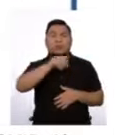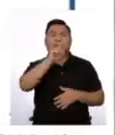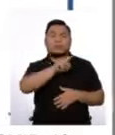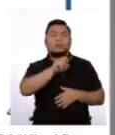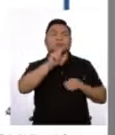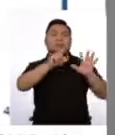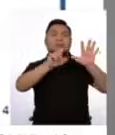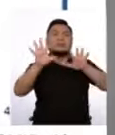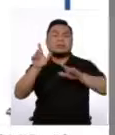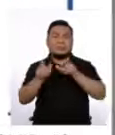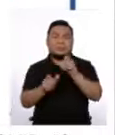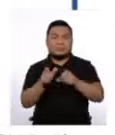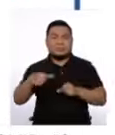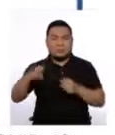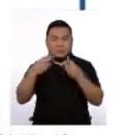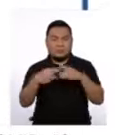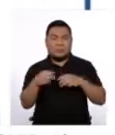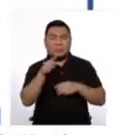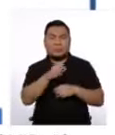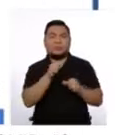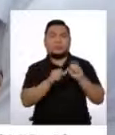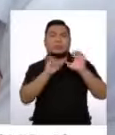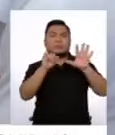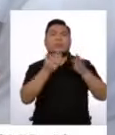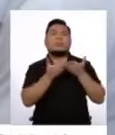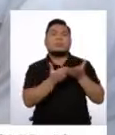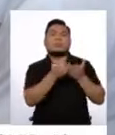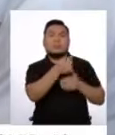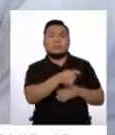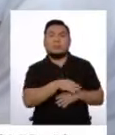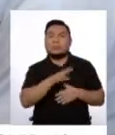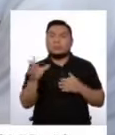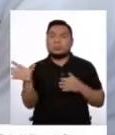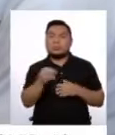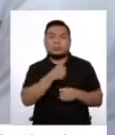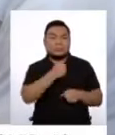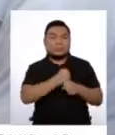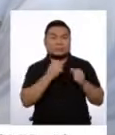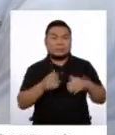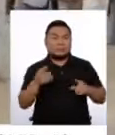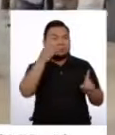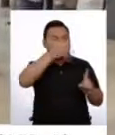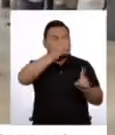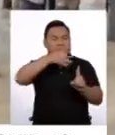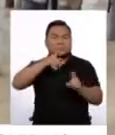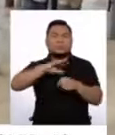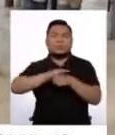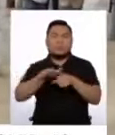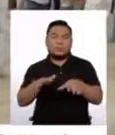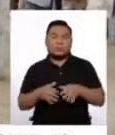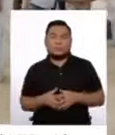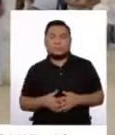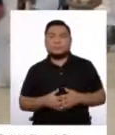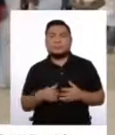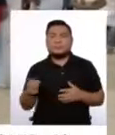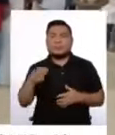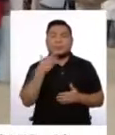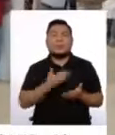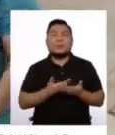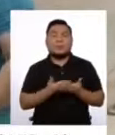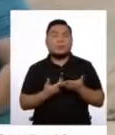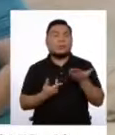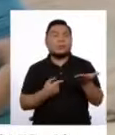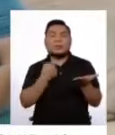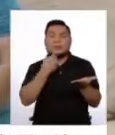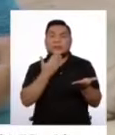comerciantes del mercado minorista número 6 de Bucalpa que pasaron las pruebas rápidas de descarte de COVID-19. Las muestras fueron